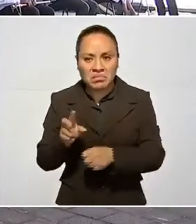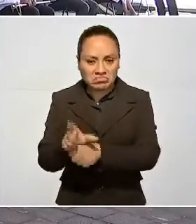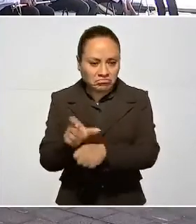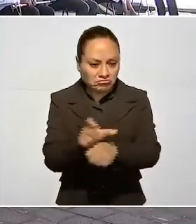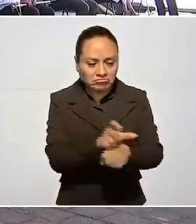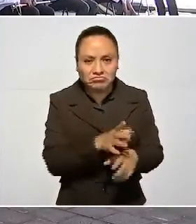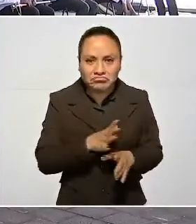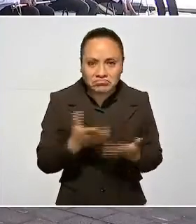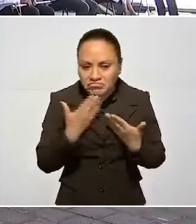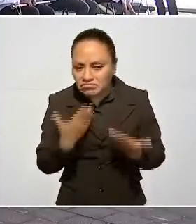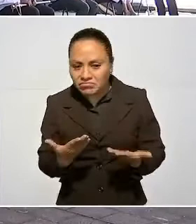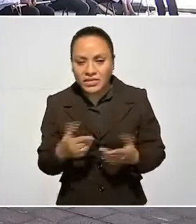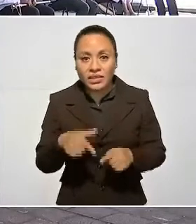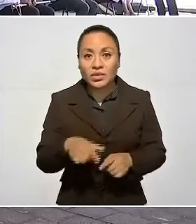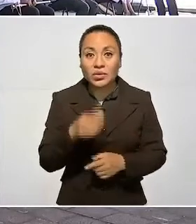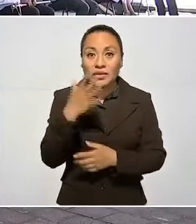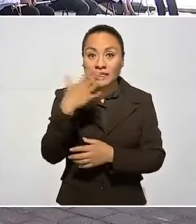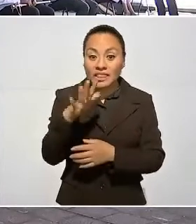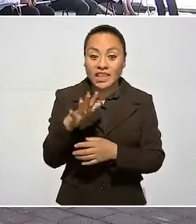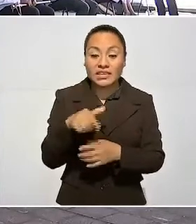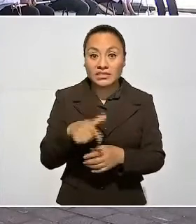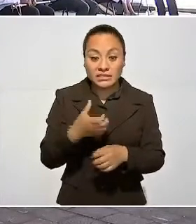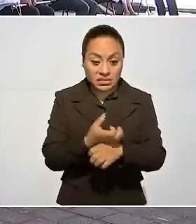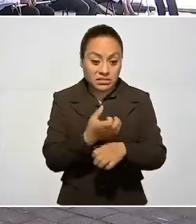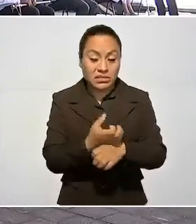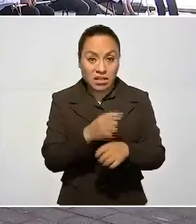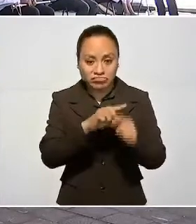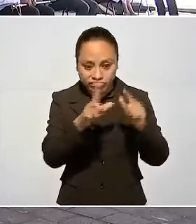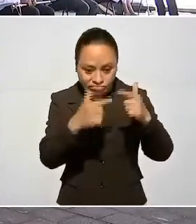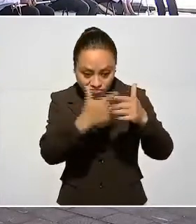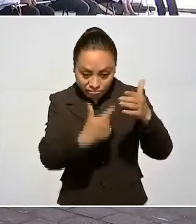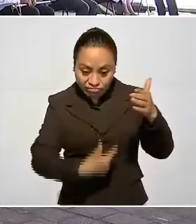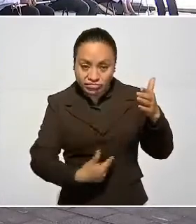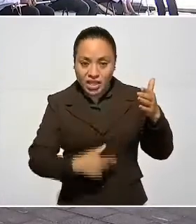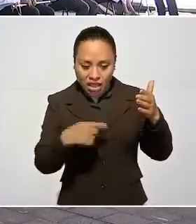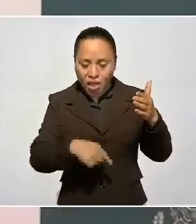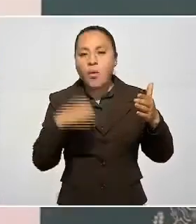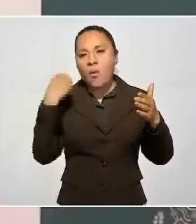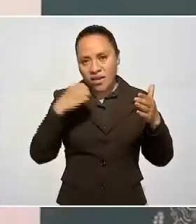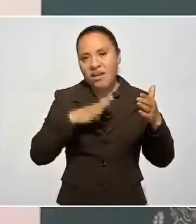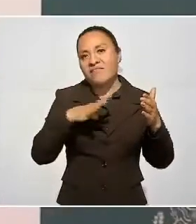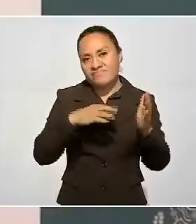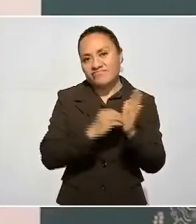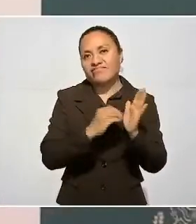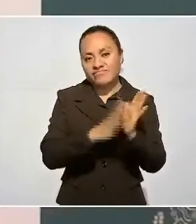10 estados más seguros de la República, y agradezco al general